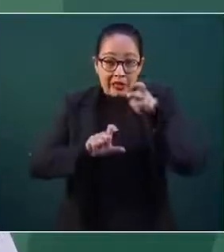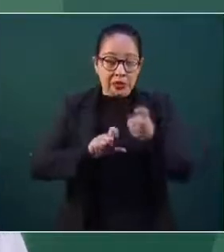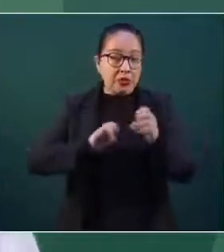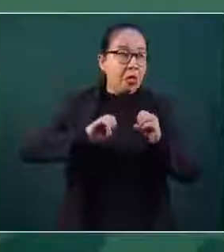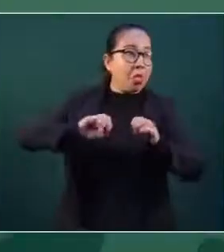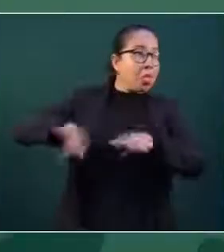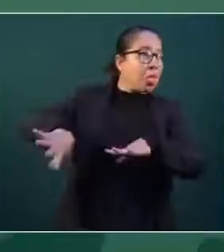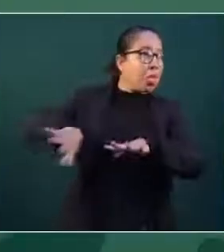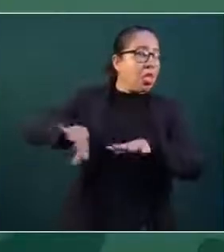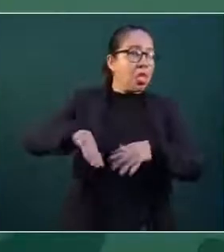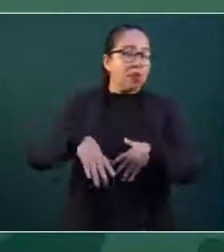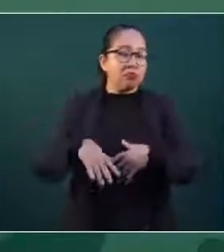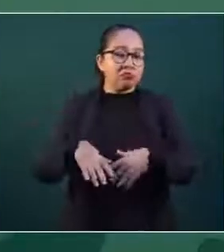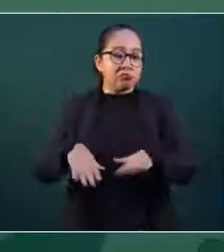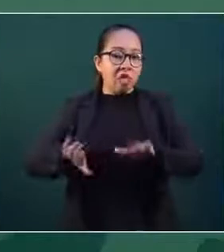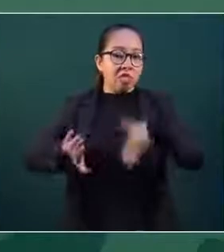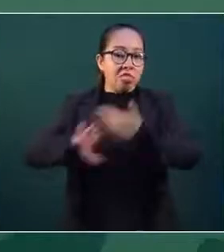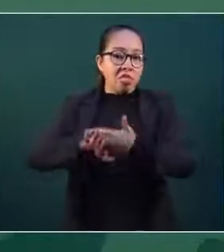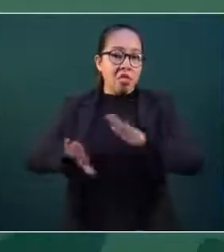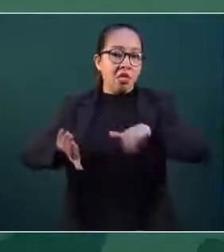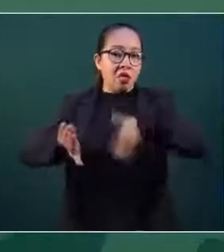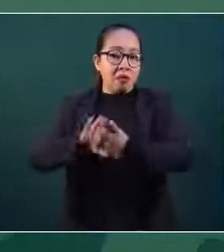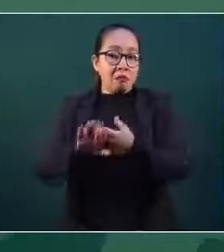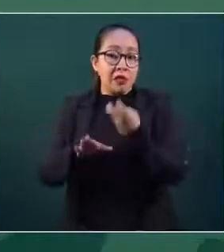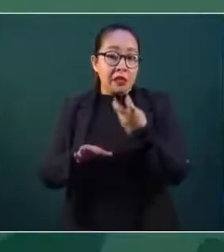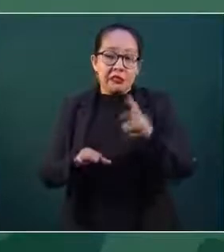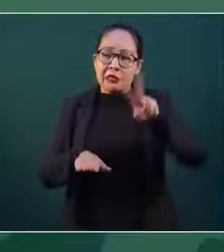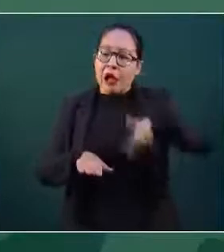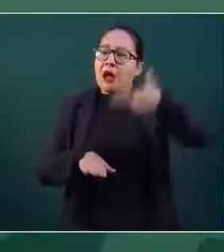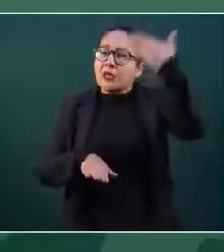industrias más moderna,